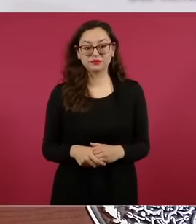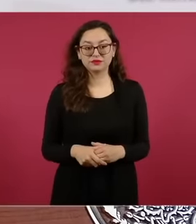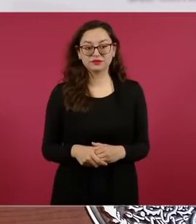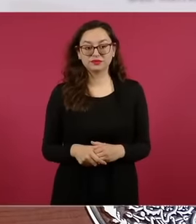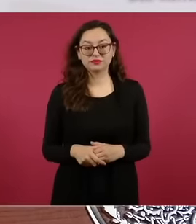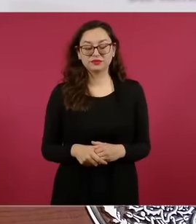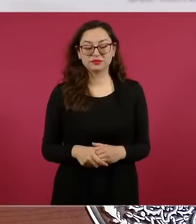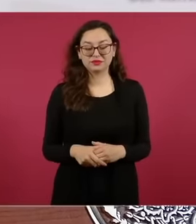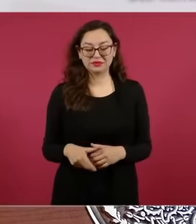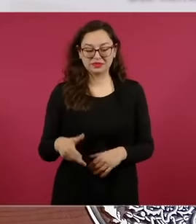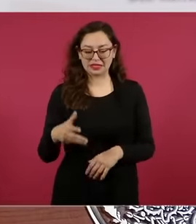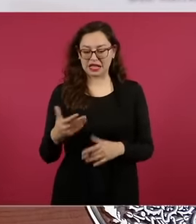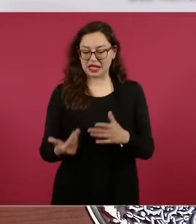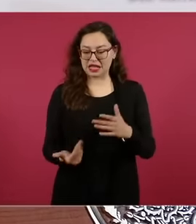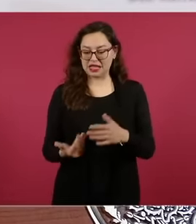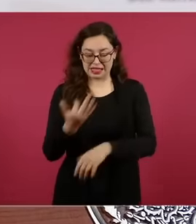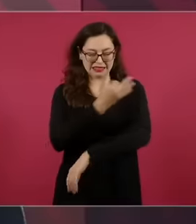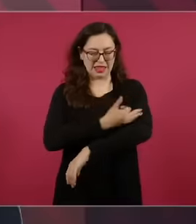vespertín,